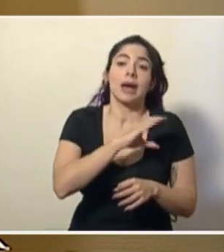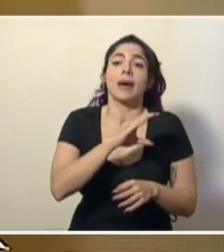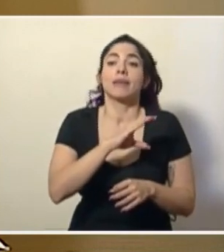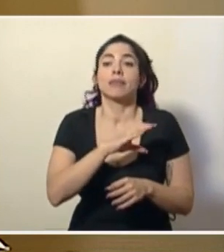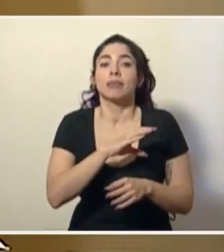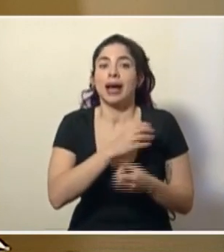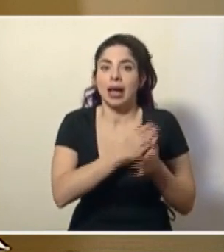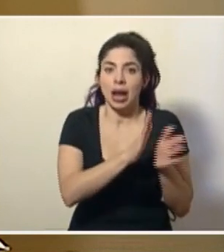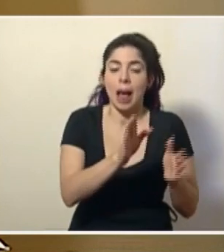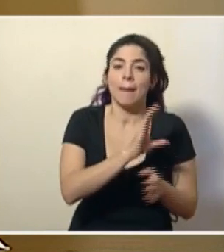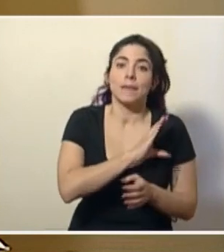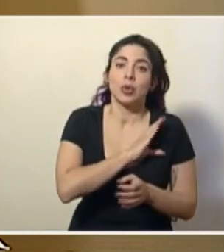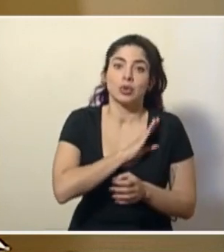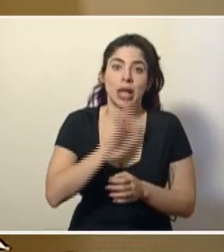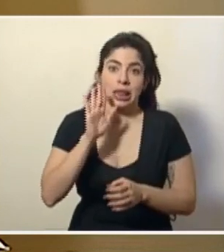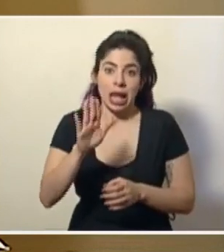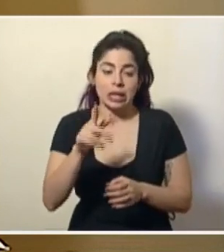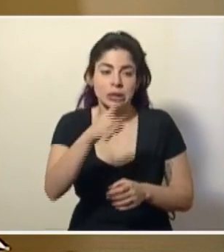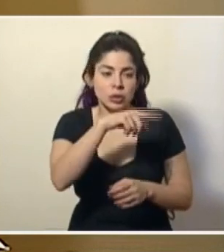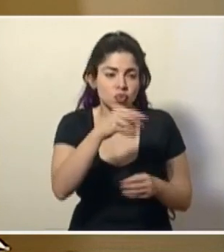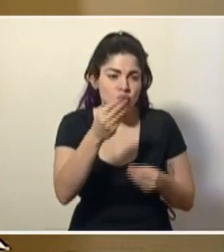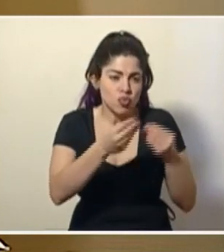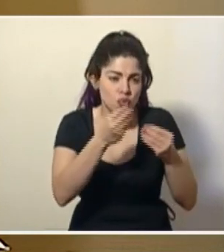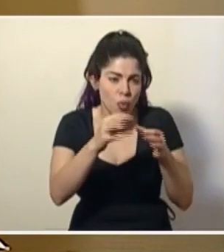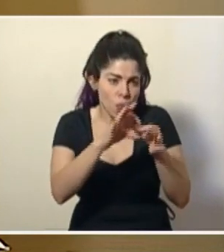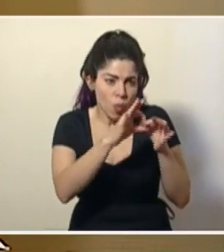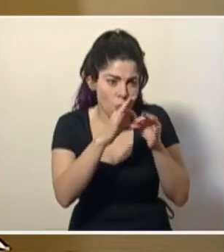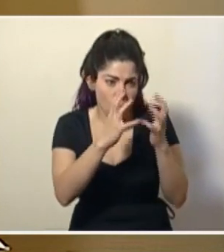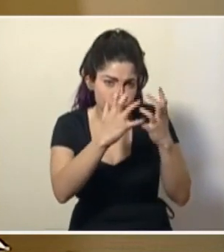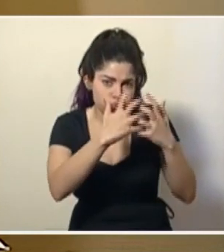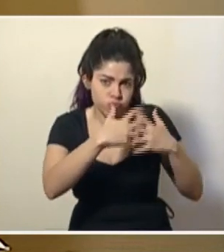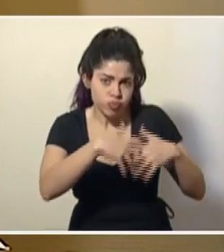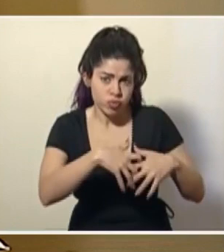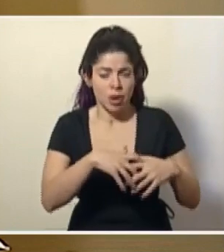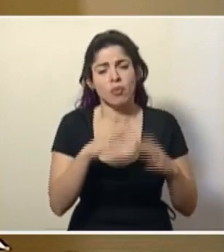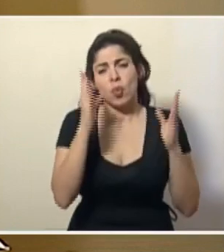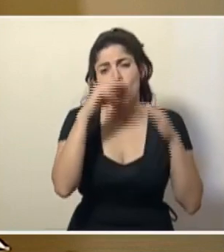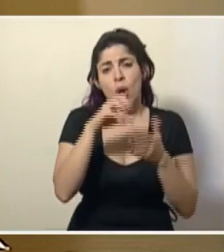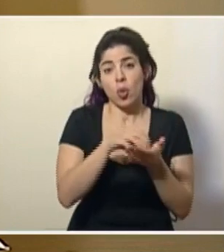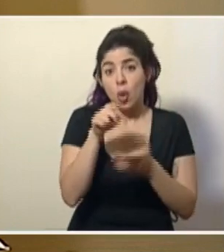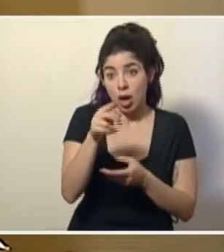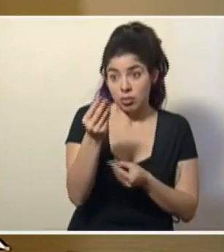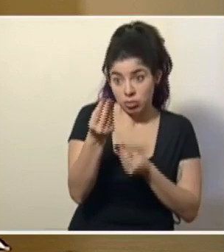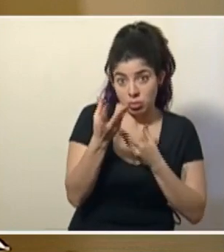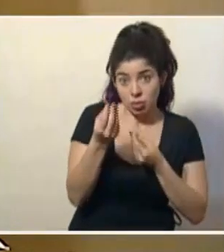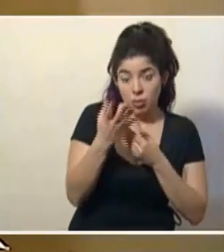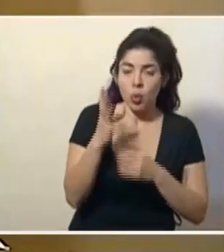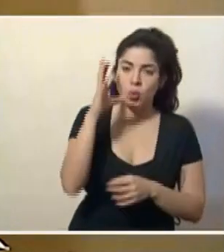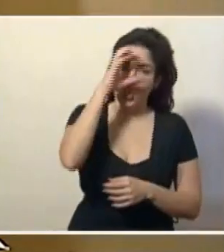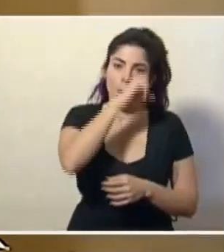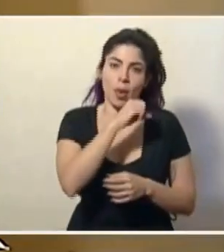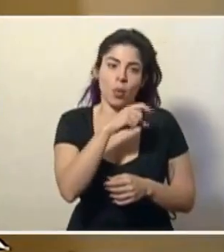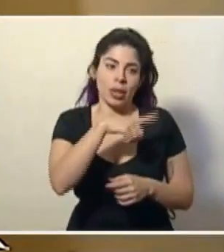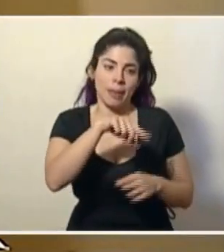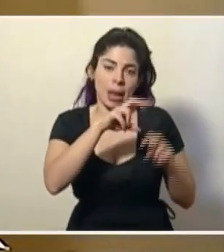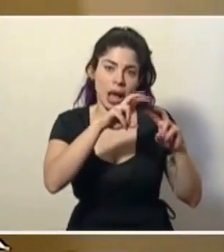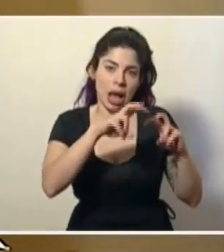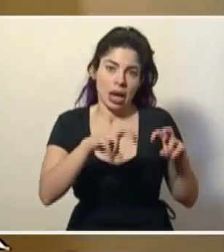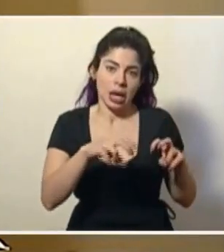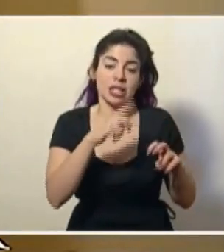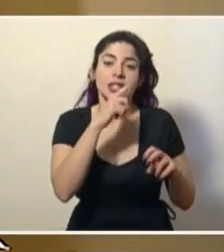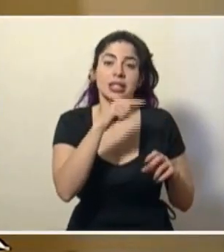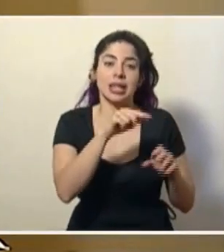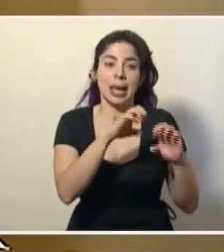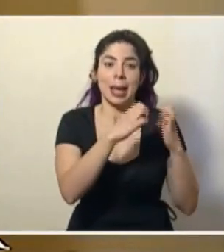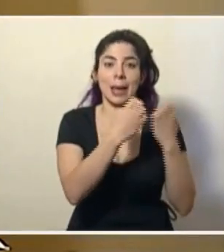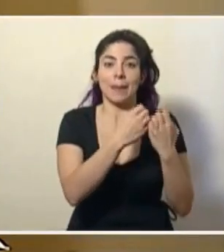de Tránsito, para armonizar estos aspectos y sin duda se tomarán en consideración en los análisis que bajo el liderazgo